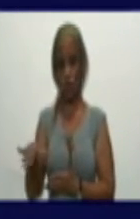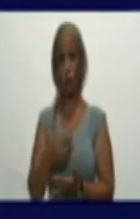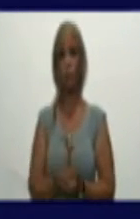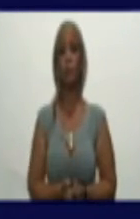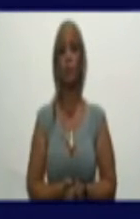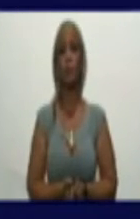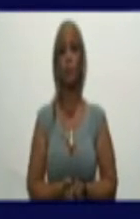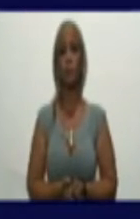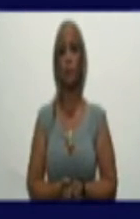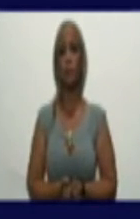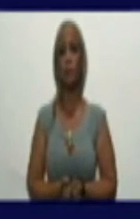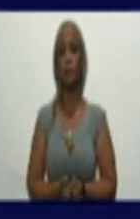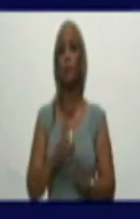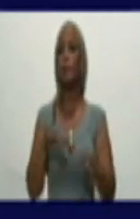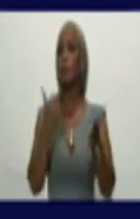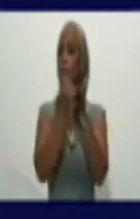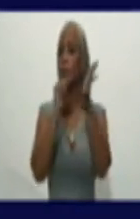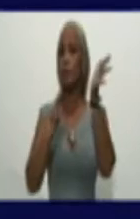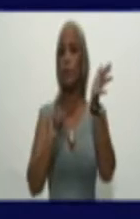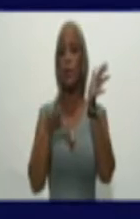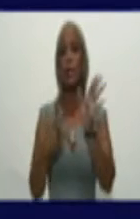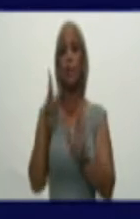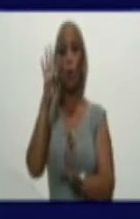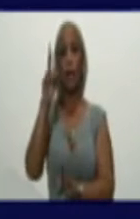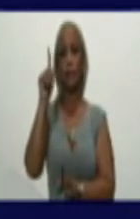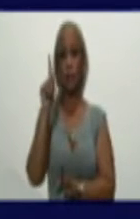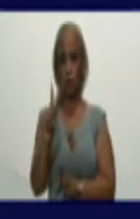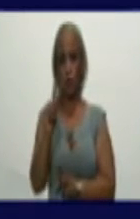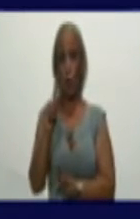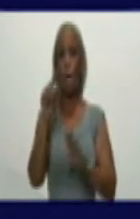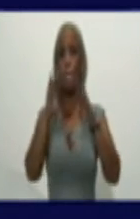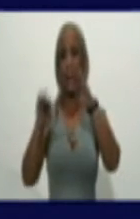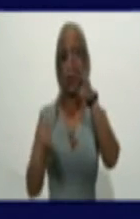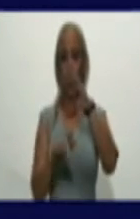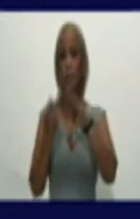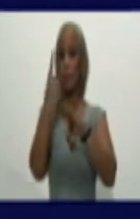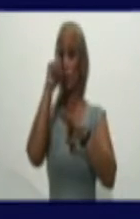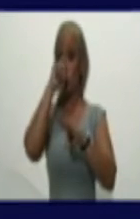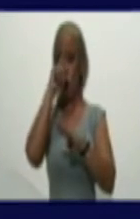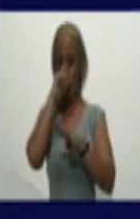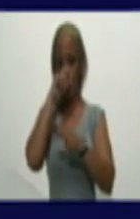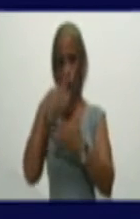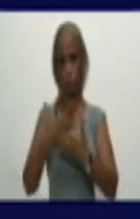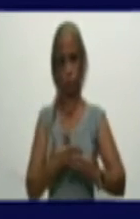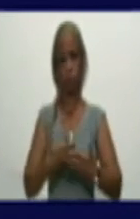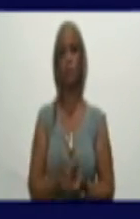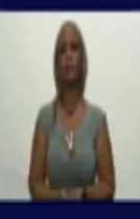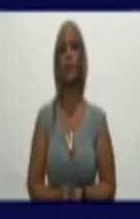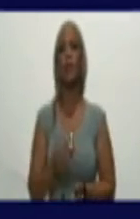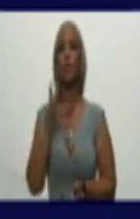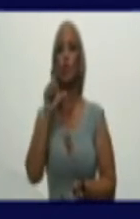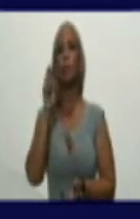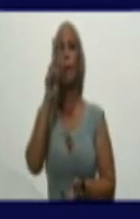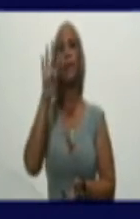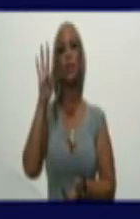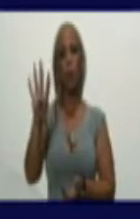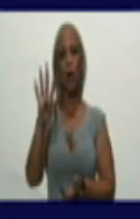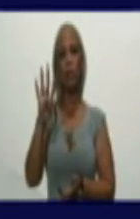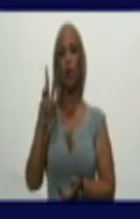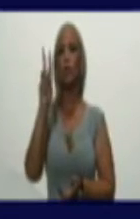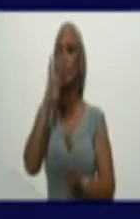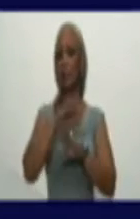edad pediátrica diagnosticados y de ellos 41 han sido menores de un año. En las últimas 24 horas se emitieron